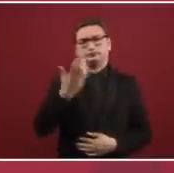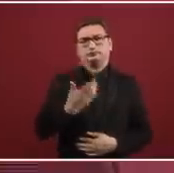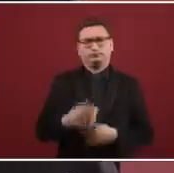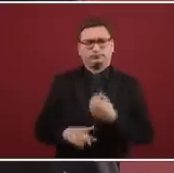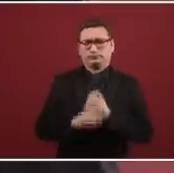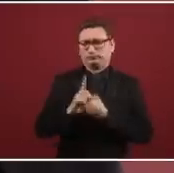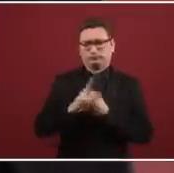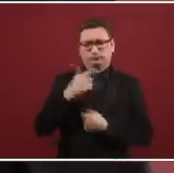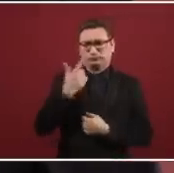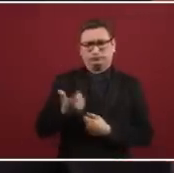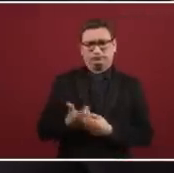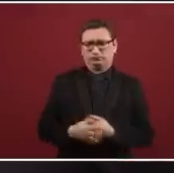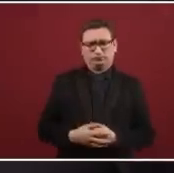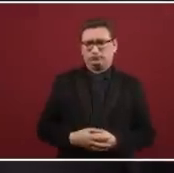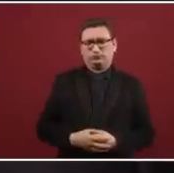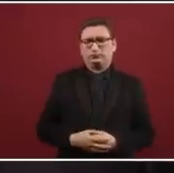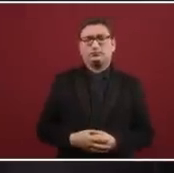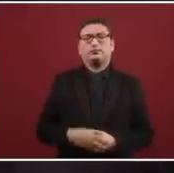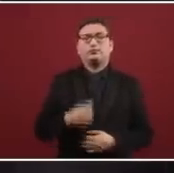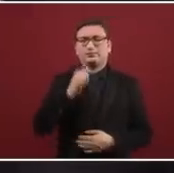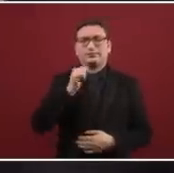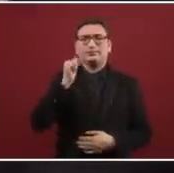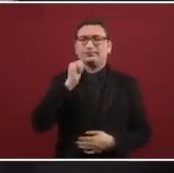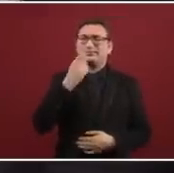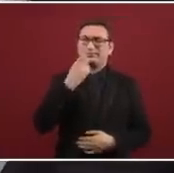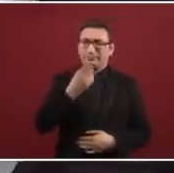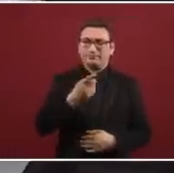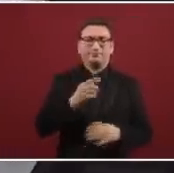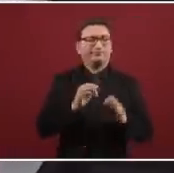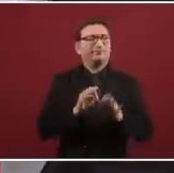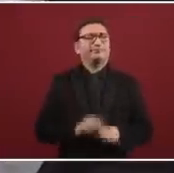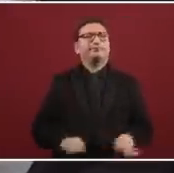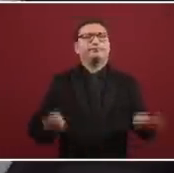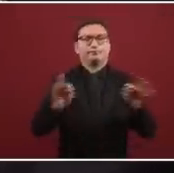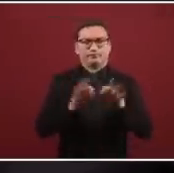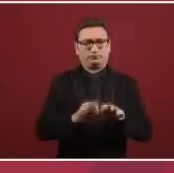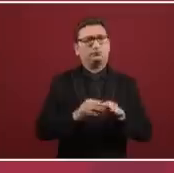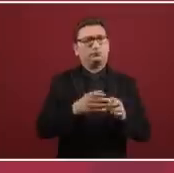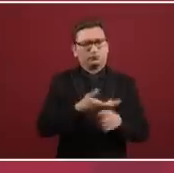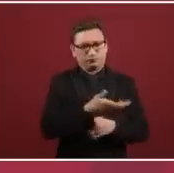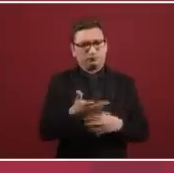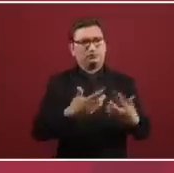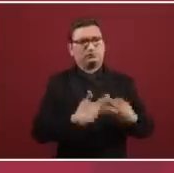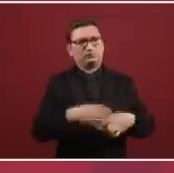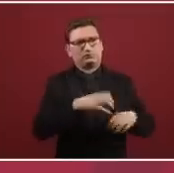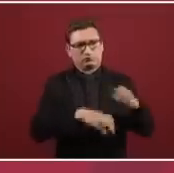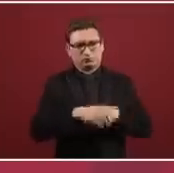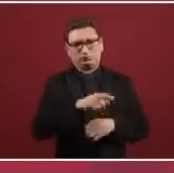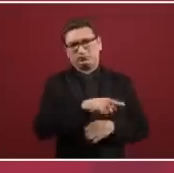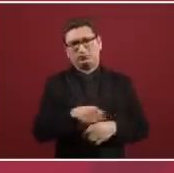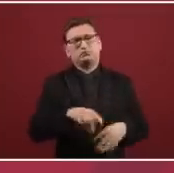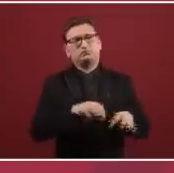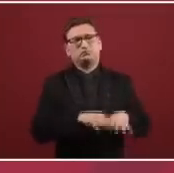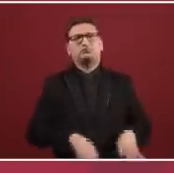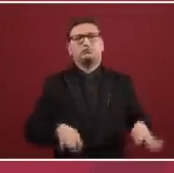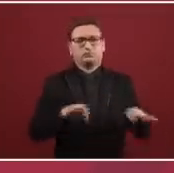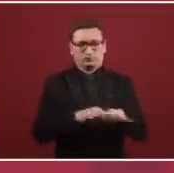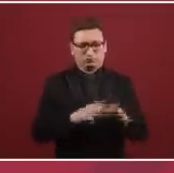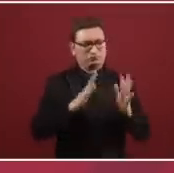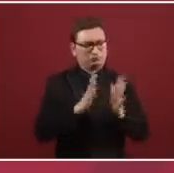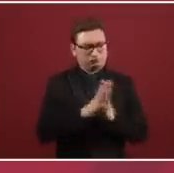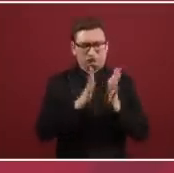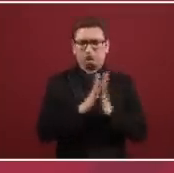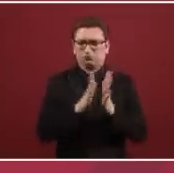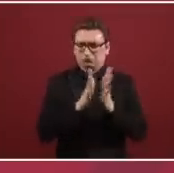ayer, es indispensable la iniciativa privada, es indispensable la